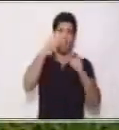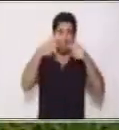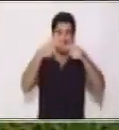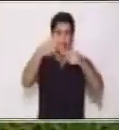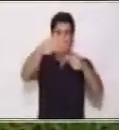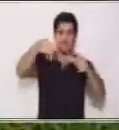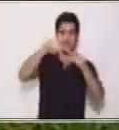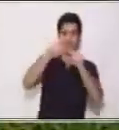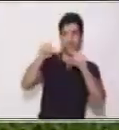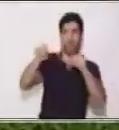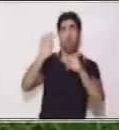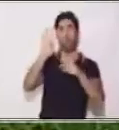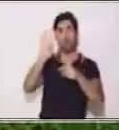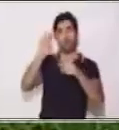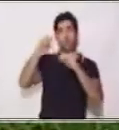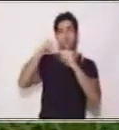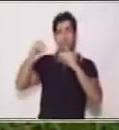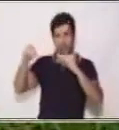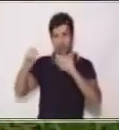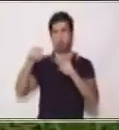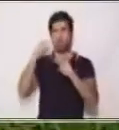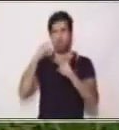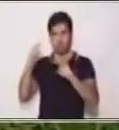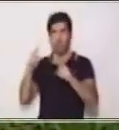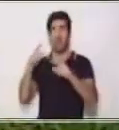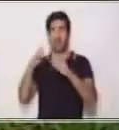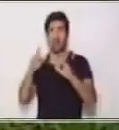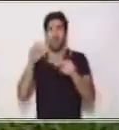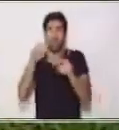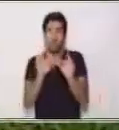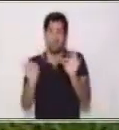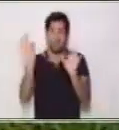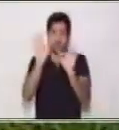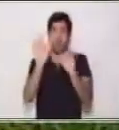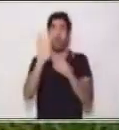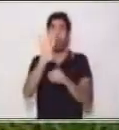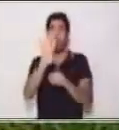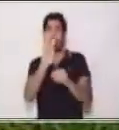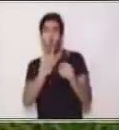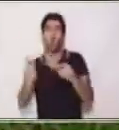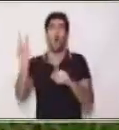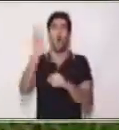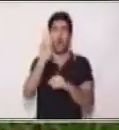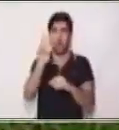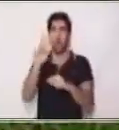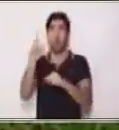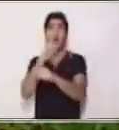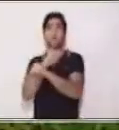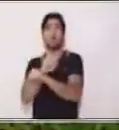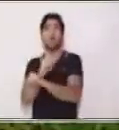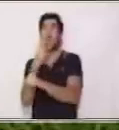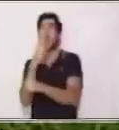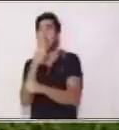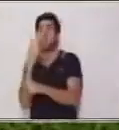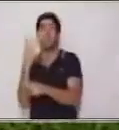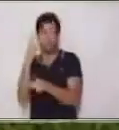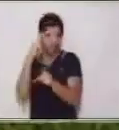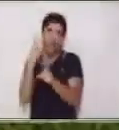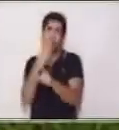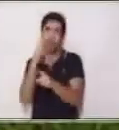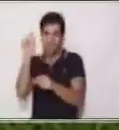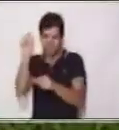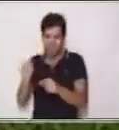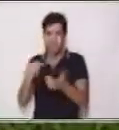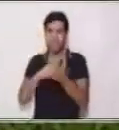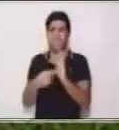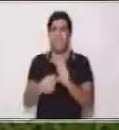Iniciamos elevando al cuadrado el radio. En este caso es 4 al cuadrado, nos va a dar